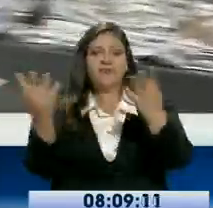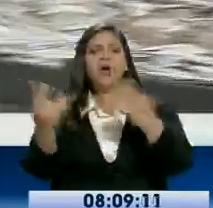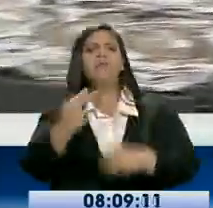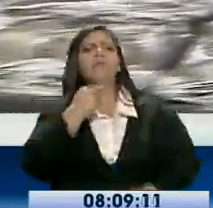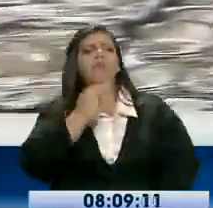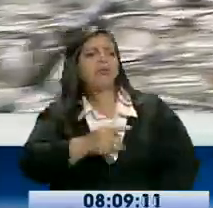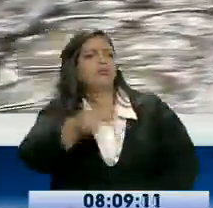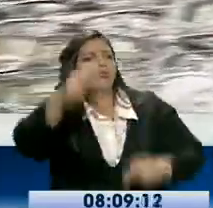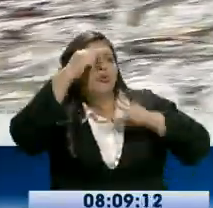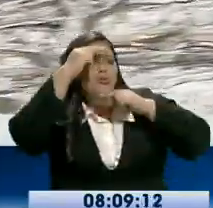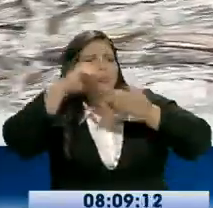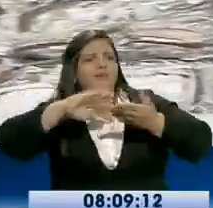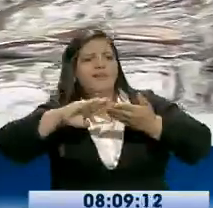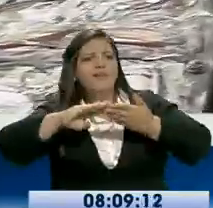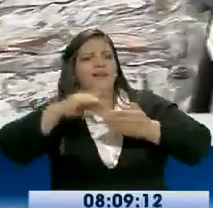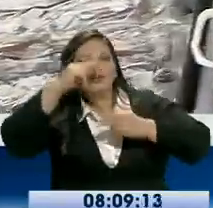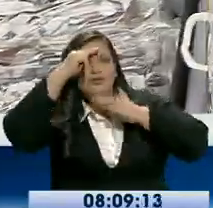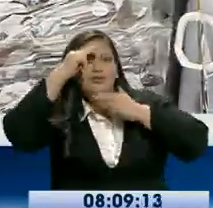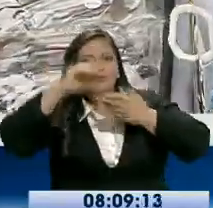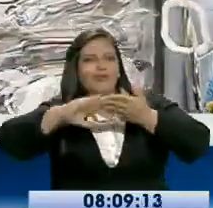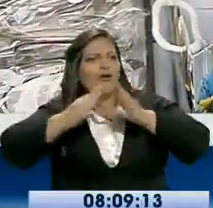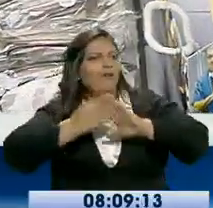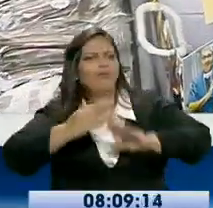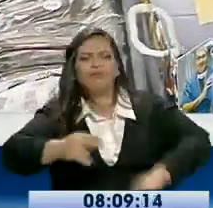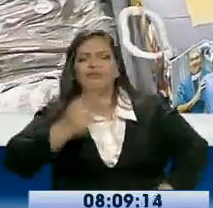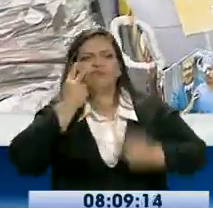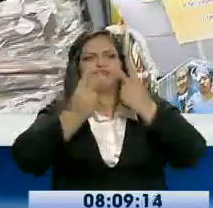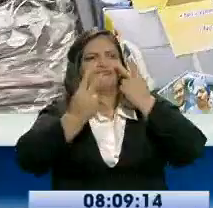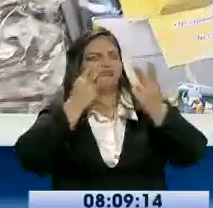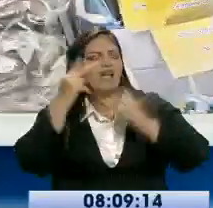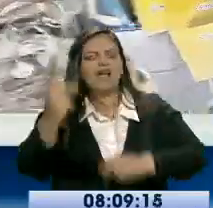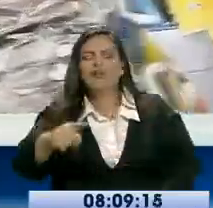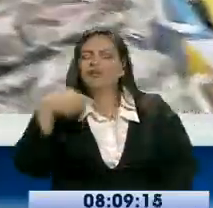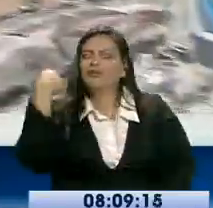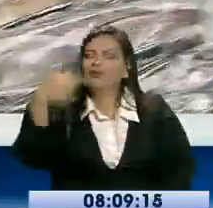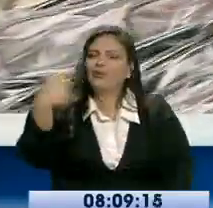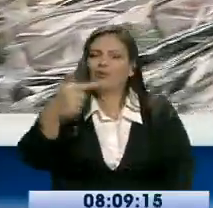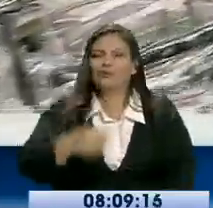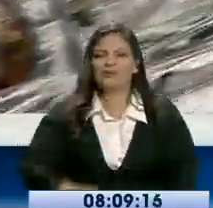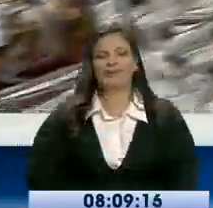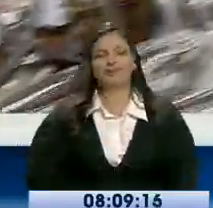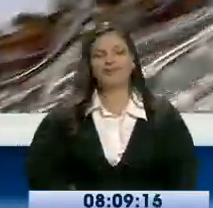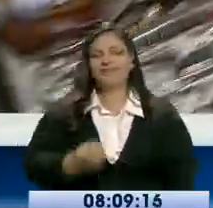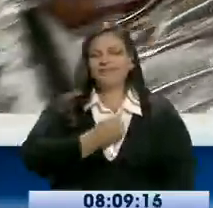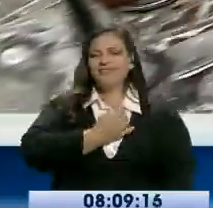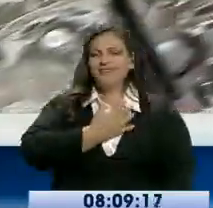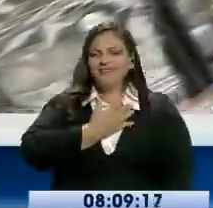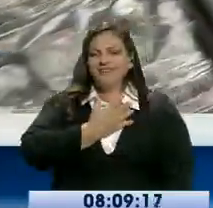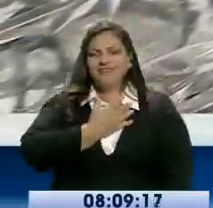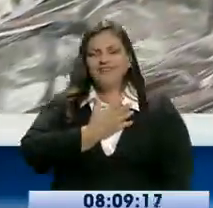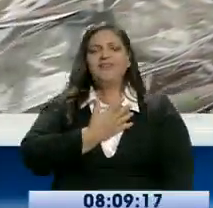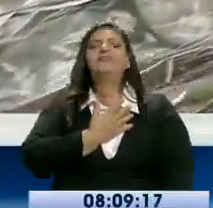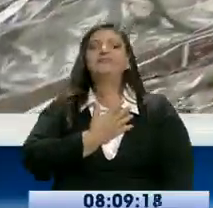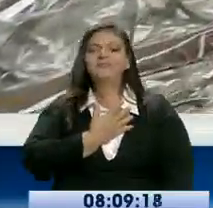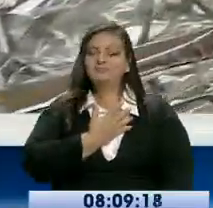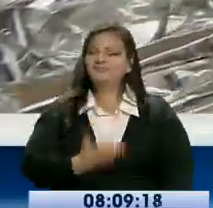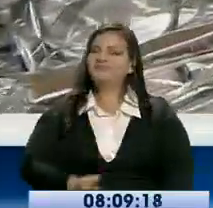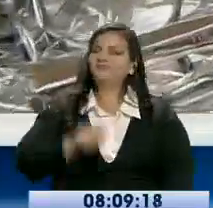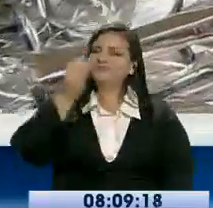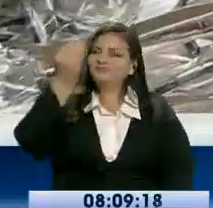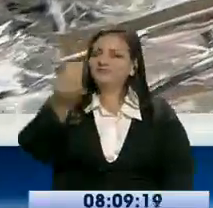todos los días, RTS, la noticia en la comunidad, la noticia en general, la programación de RTS, ellas están